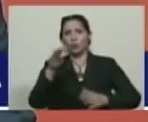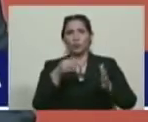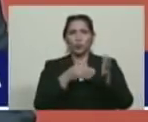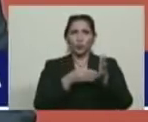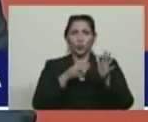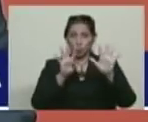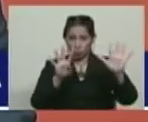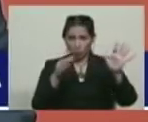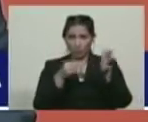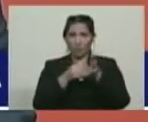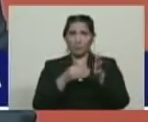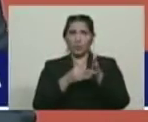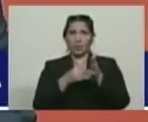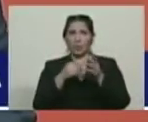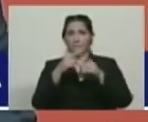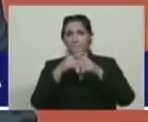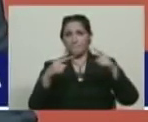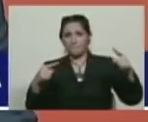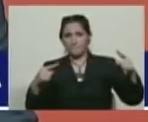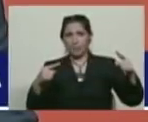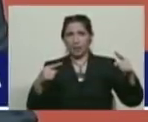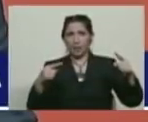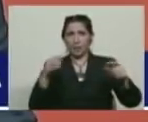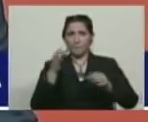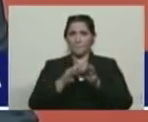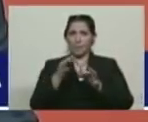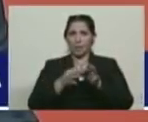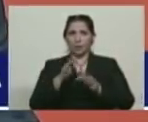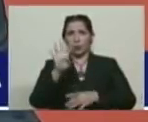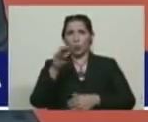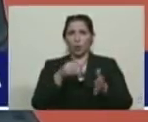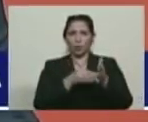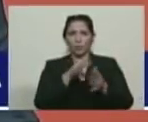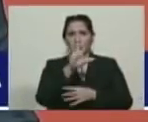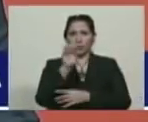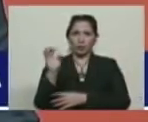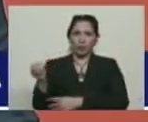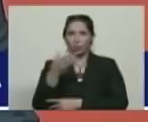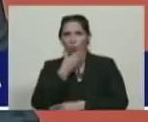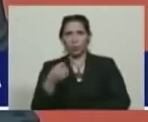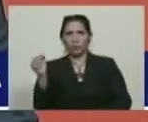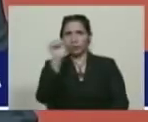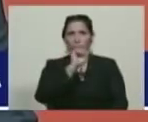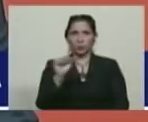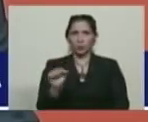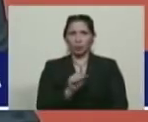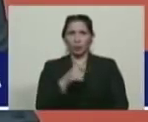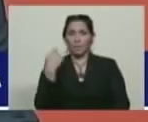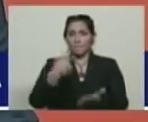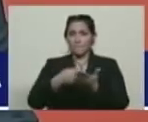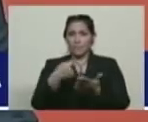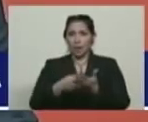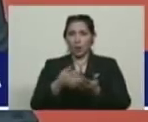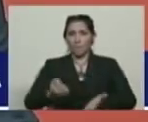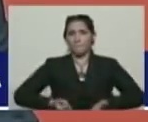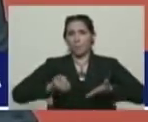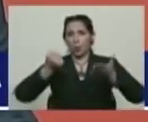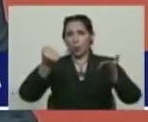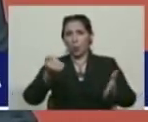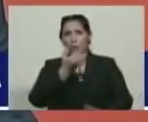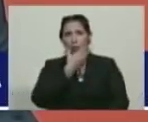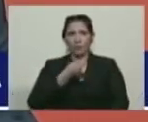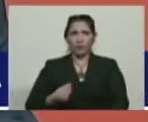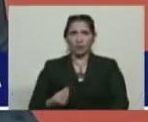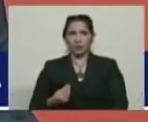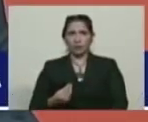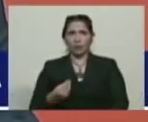como salario quedaría en cuatro mil quinientos bolívares soberanos y el pago de un bono navideño y